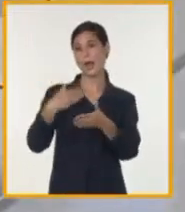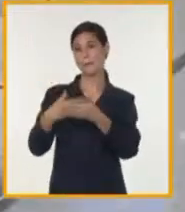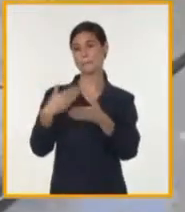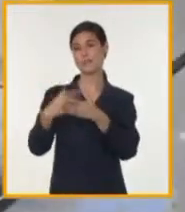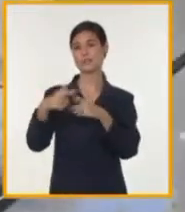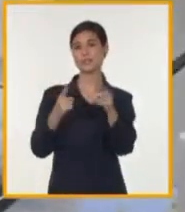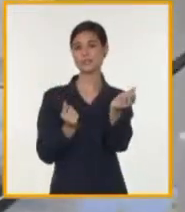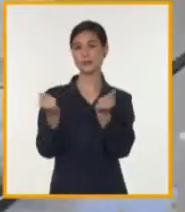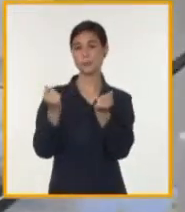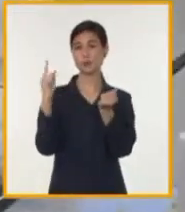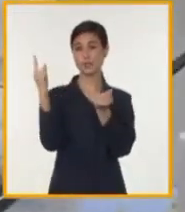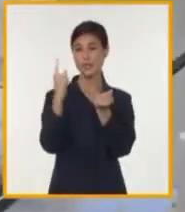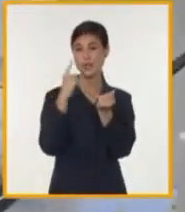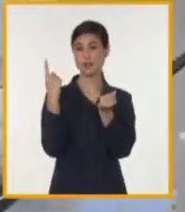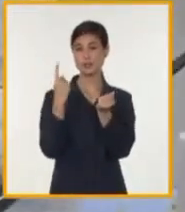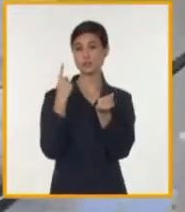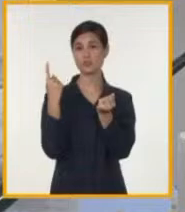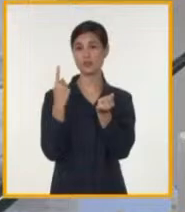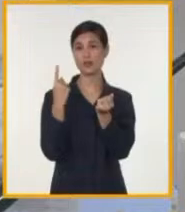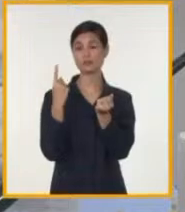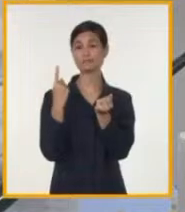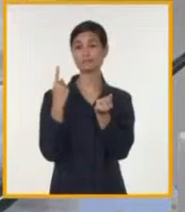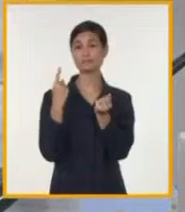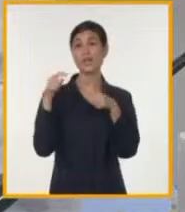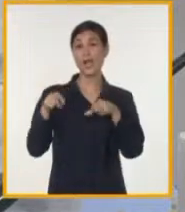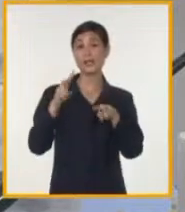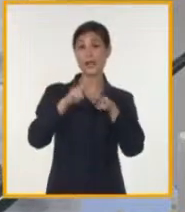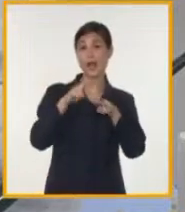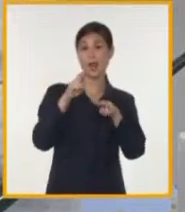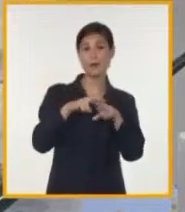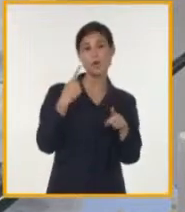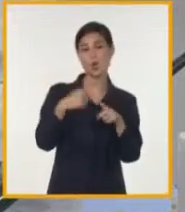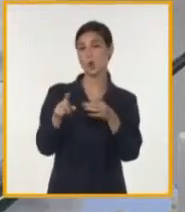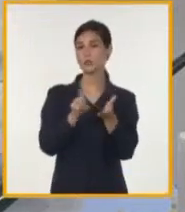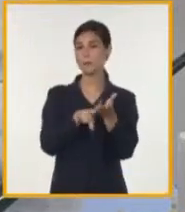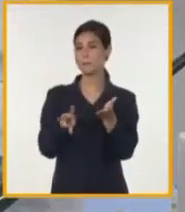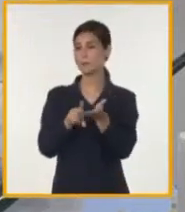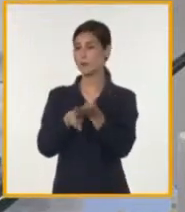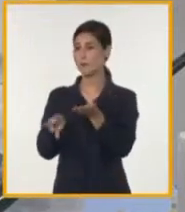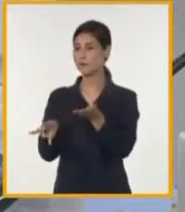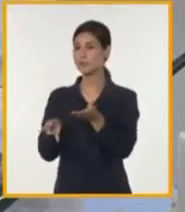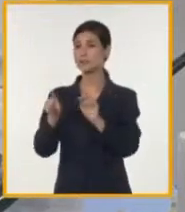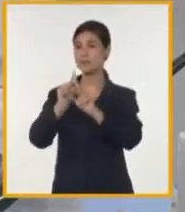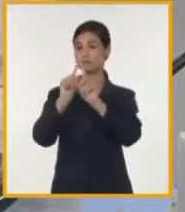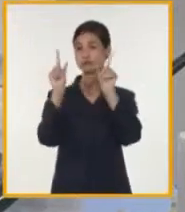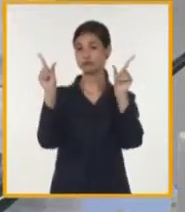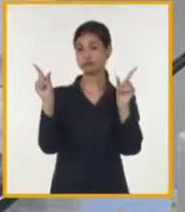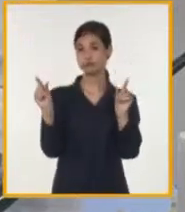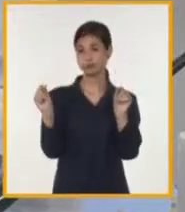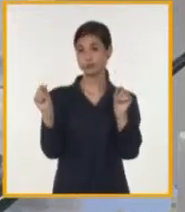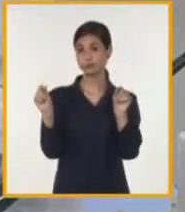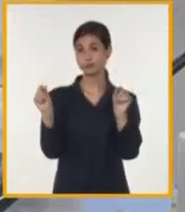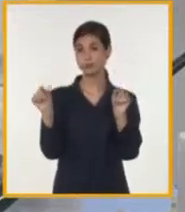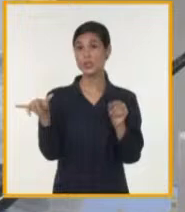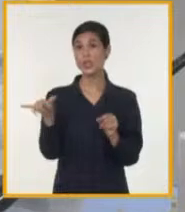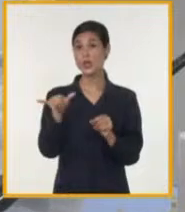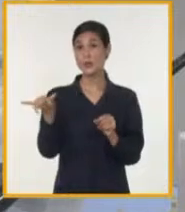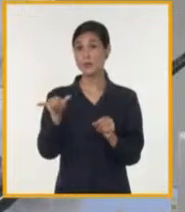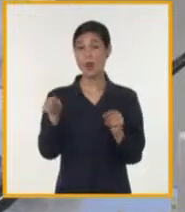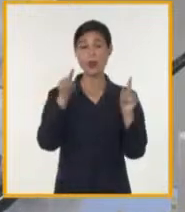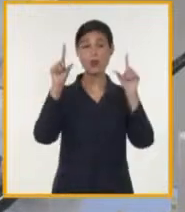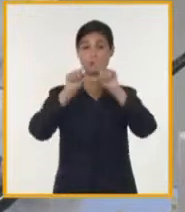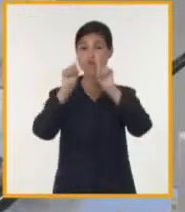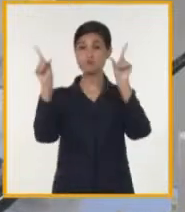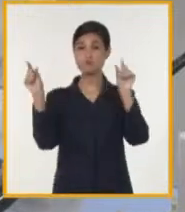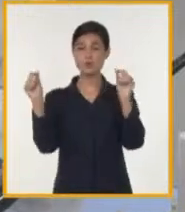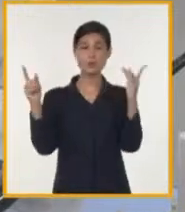desde las cabeceras provinciales a La Habana, y también las salidas interprovinciales que se realizan entre cabeceras de distintas provincias o